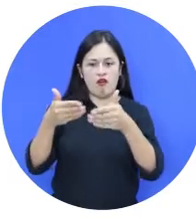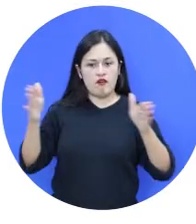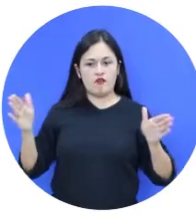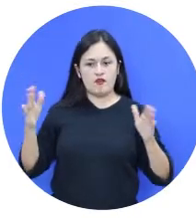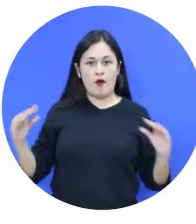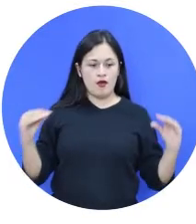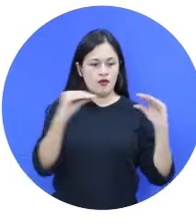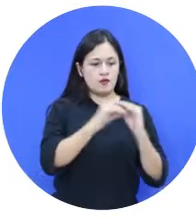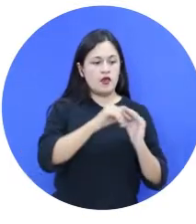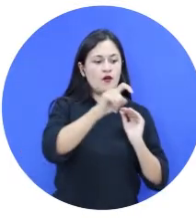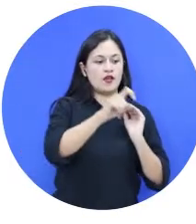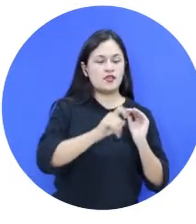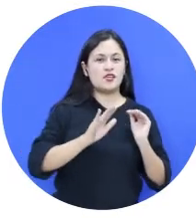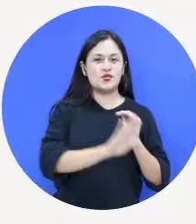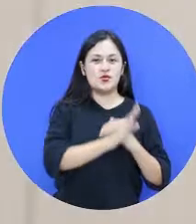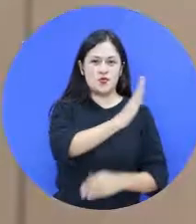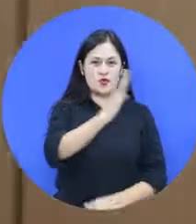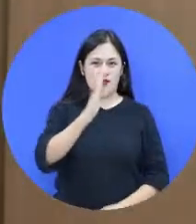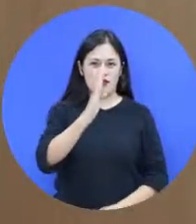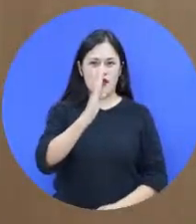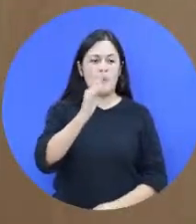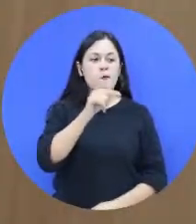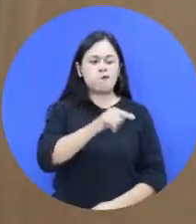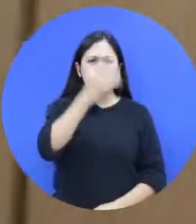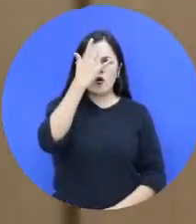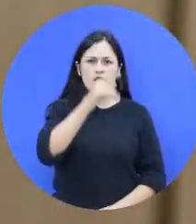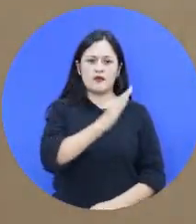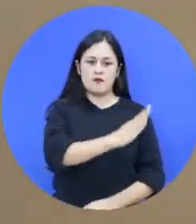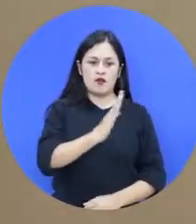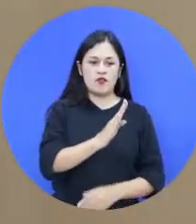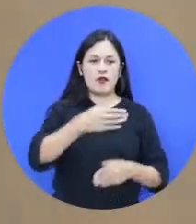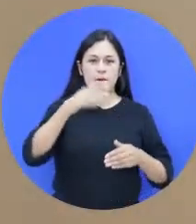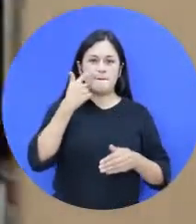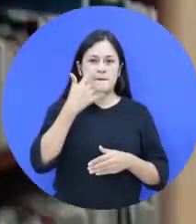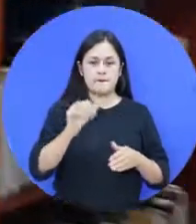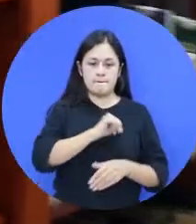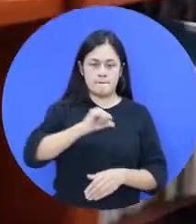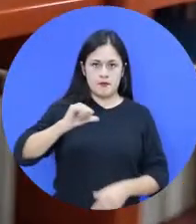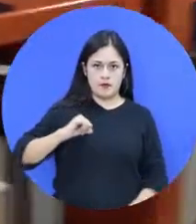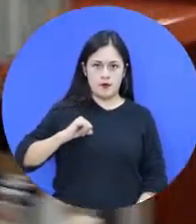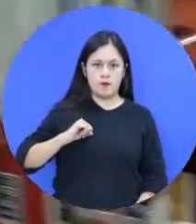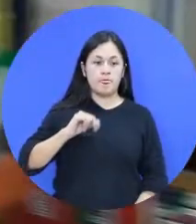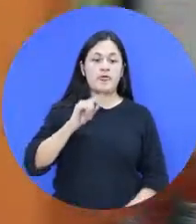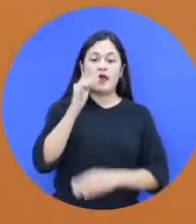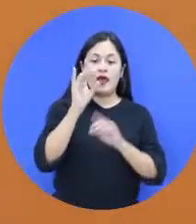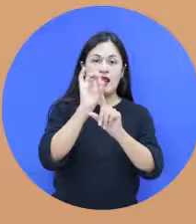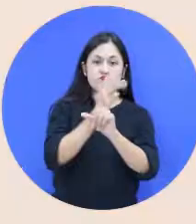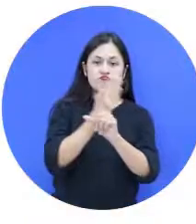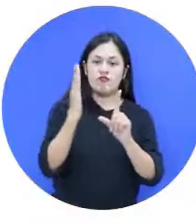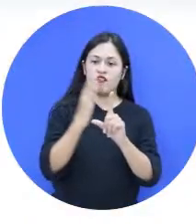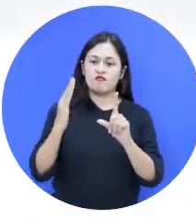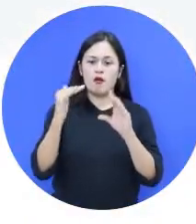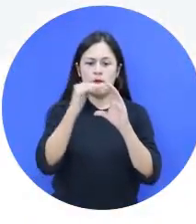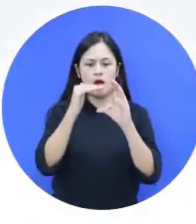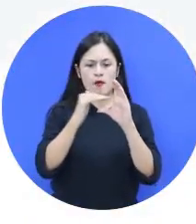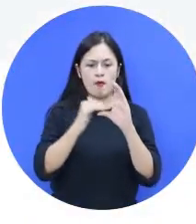código abierto, adaptado a las necesidades propias de la biblioteca, por ser en su gran mayoría una colección cerrada. El